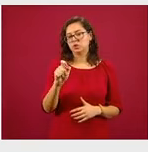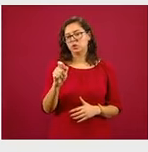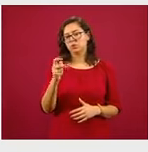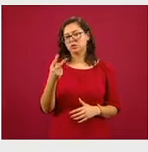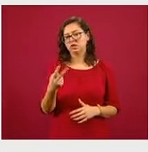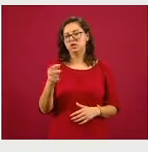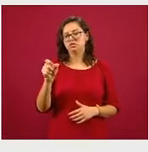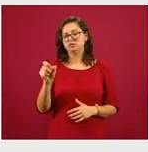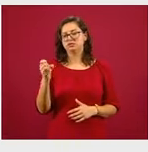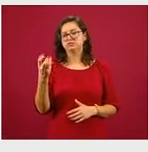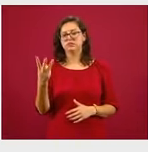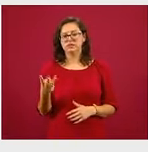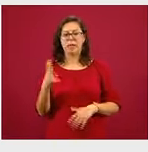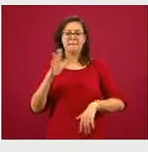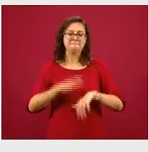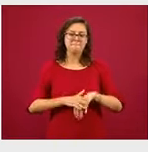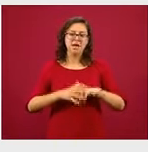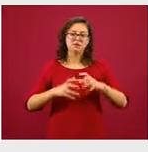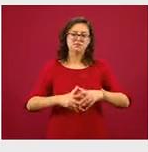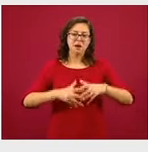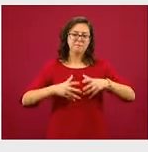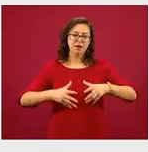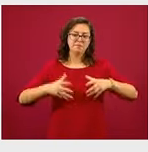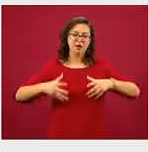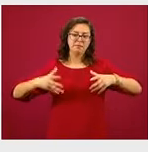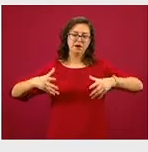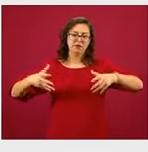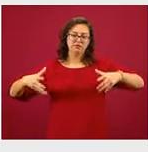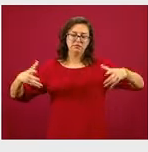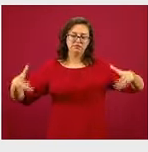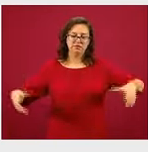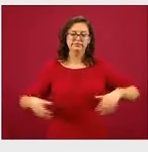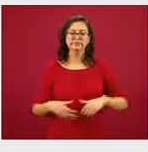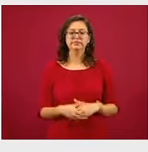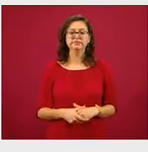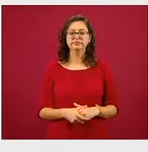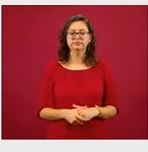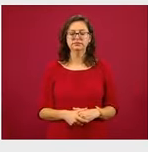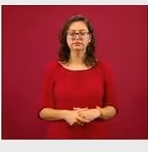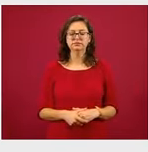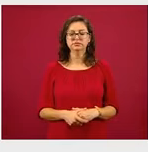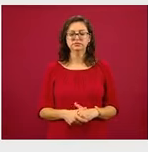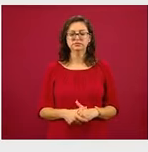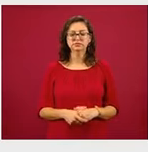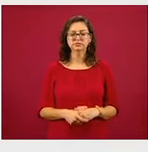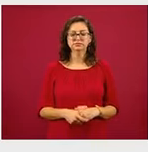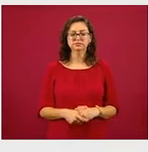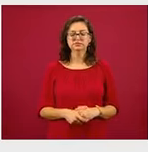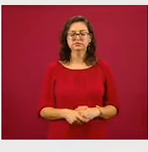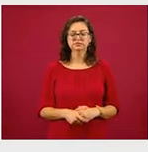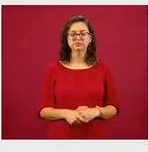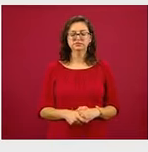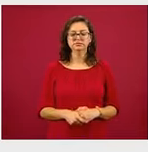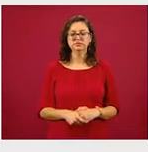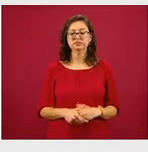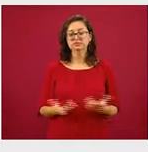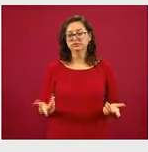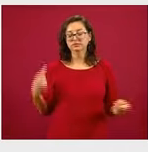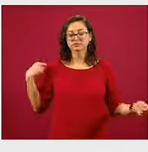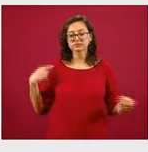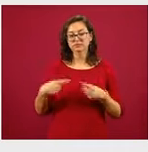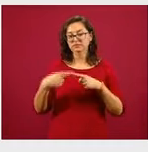23 incremento en la intensidad de la transmisión de los municipios. 29 y 30, esta sería la